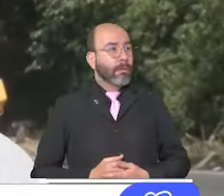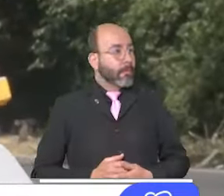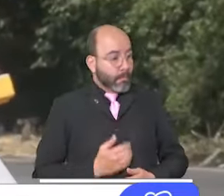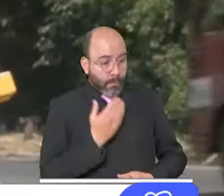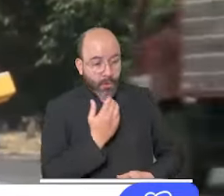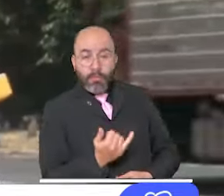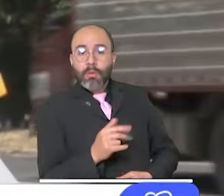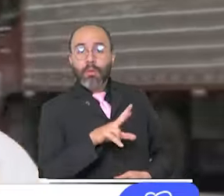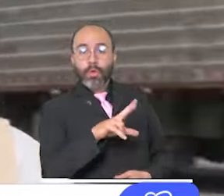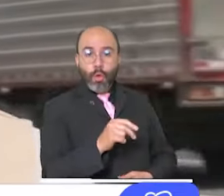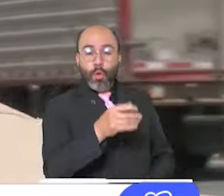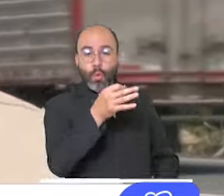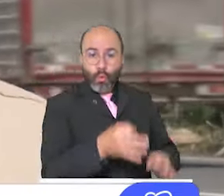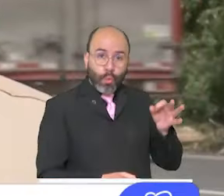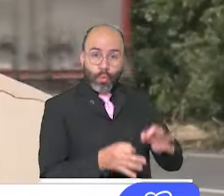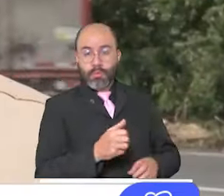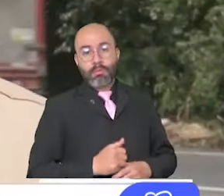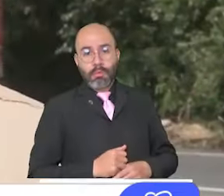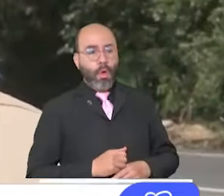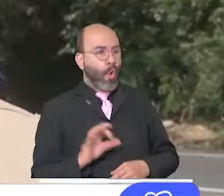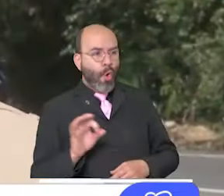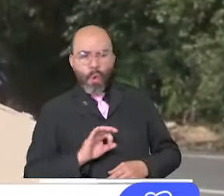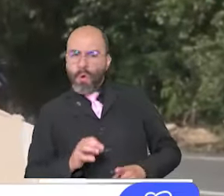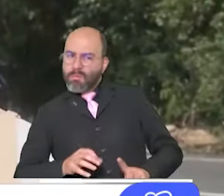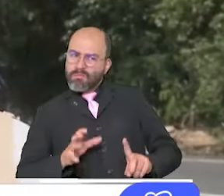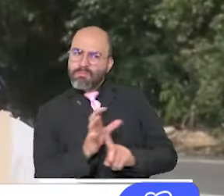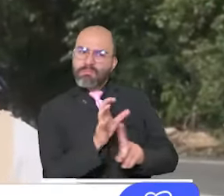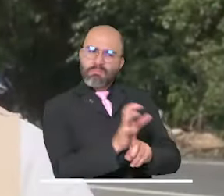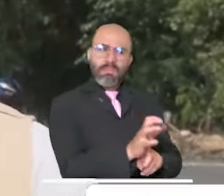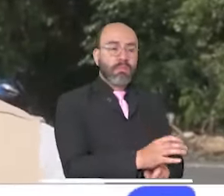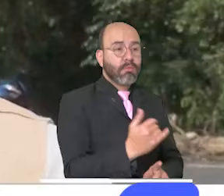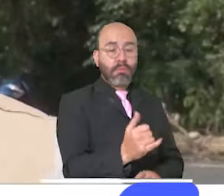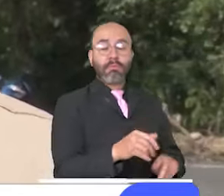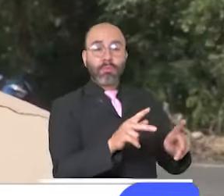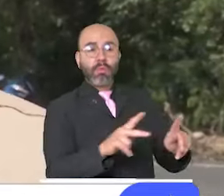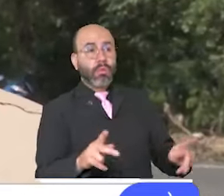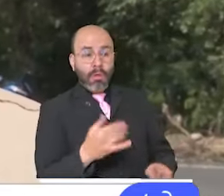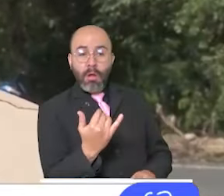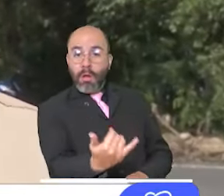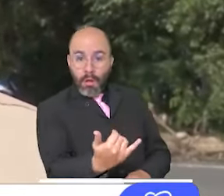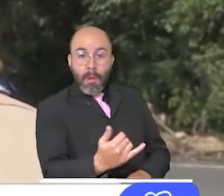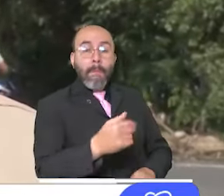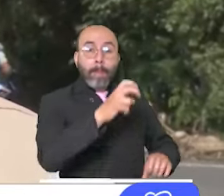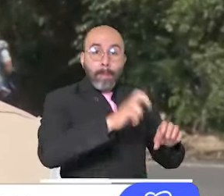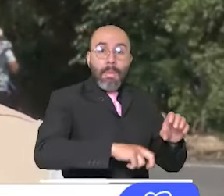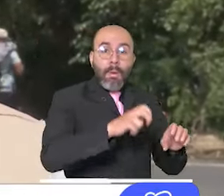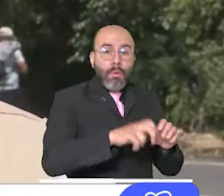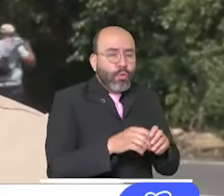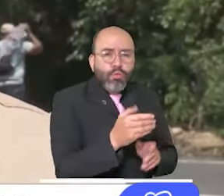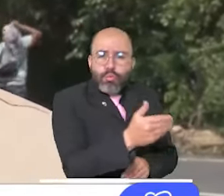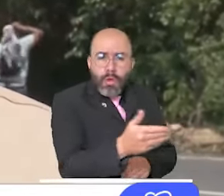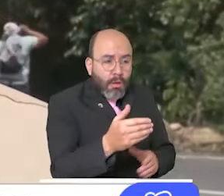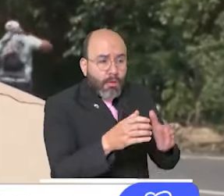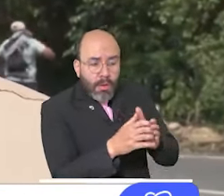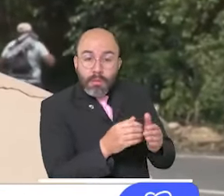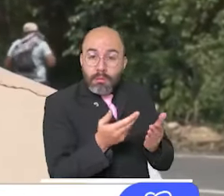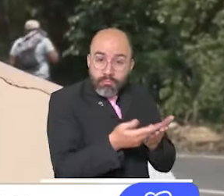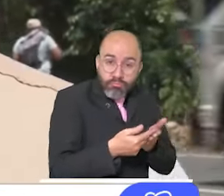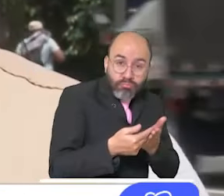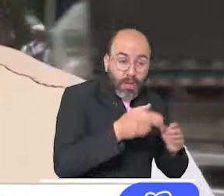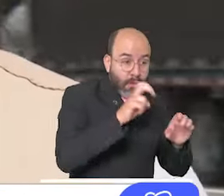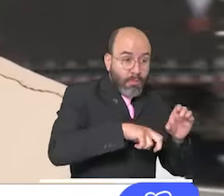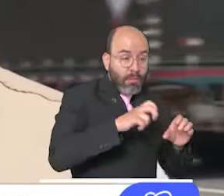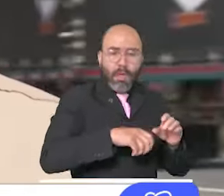judicialización ni la persecución a nuestros pequeños mineros marm teños la legalización